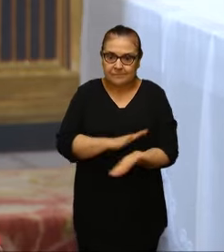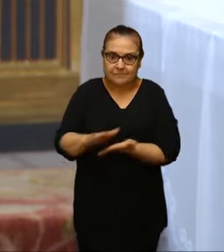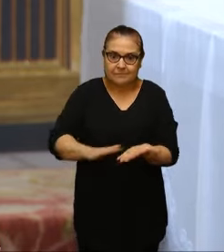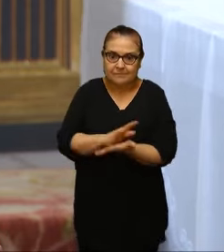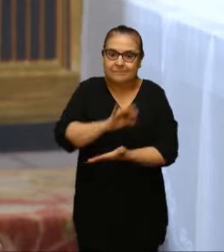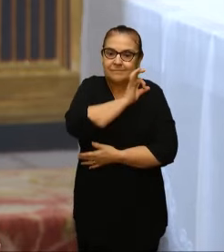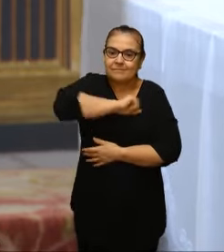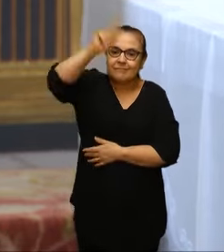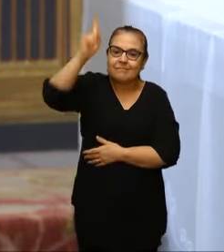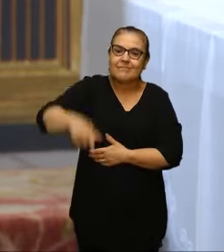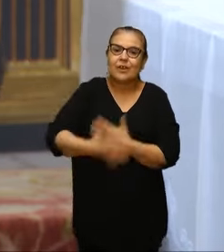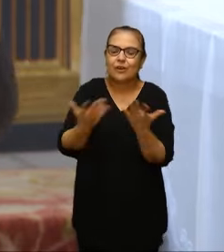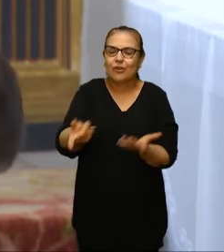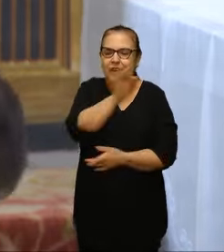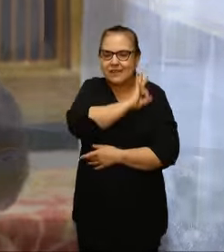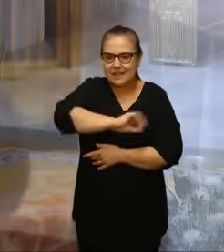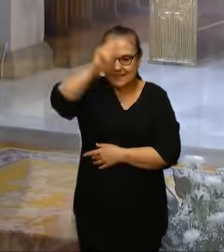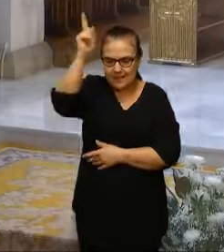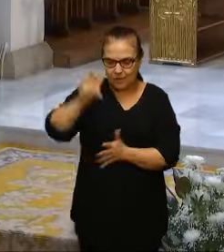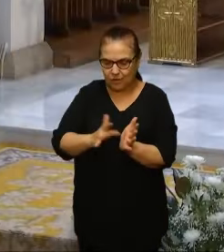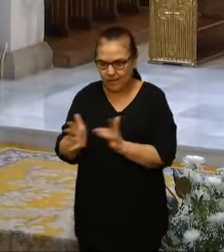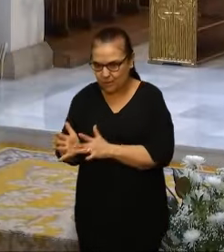Palabra del Señor.